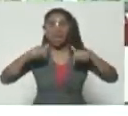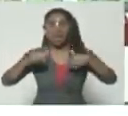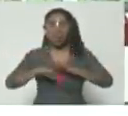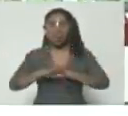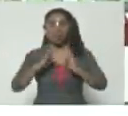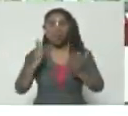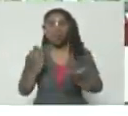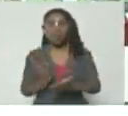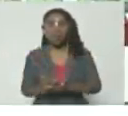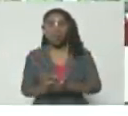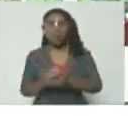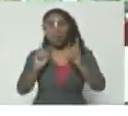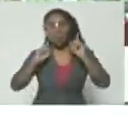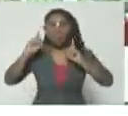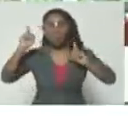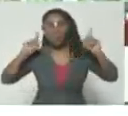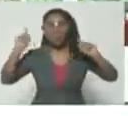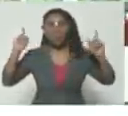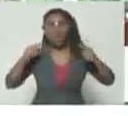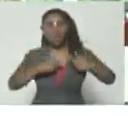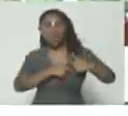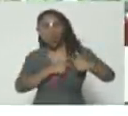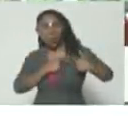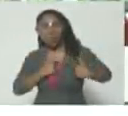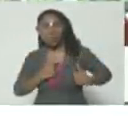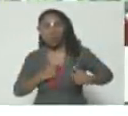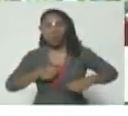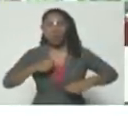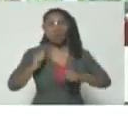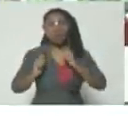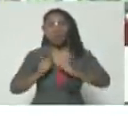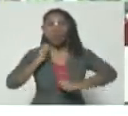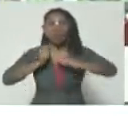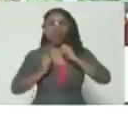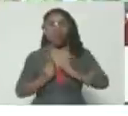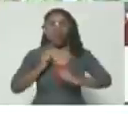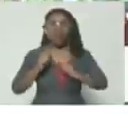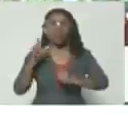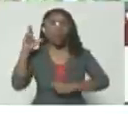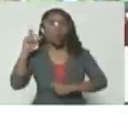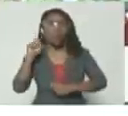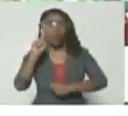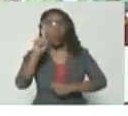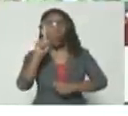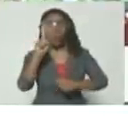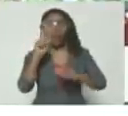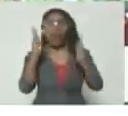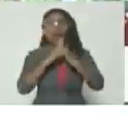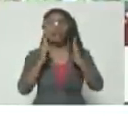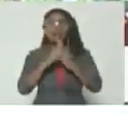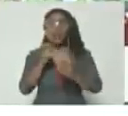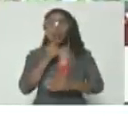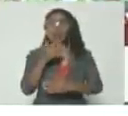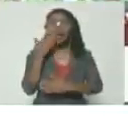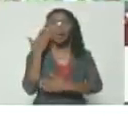mundo. La música de Corazón Llanero. Vamos a escuchar Una Casita